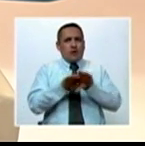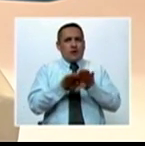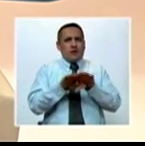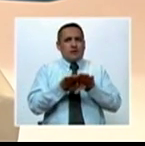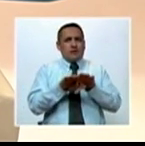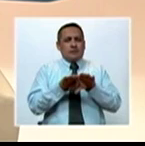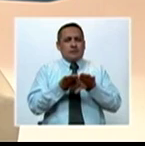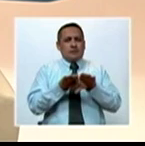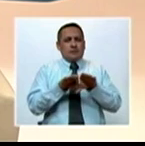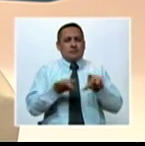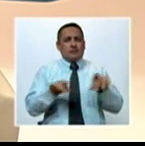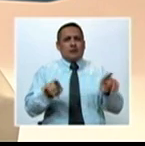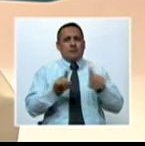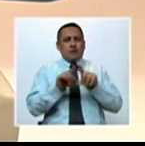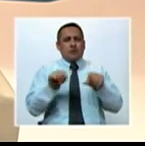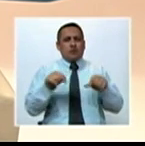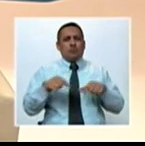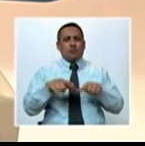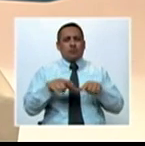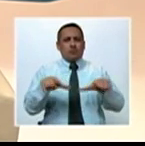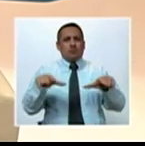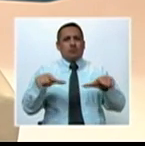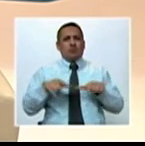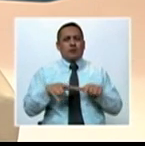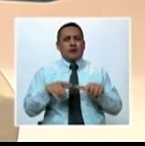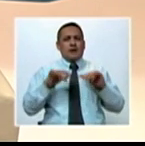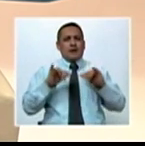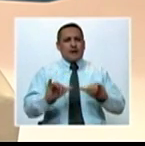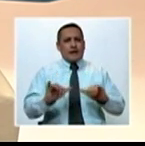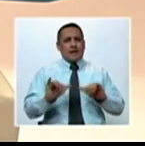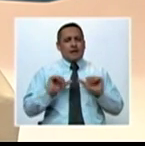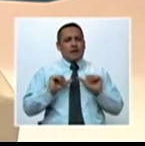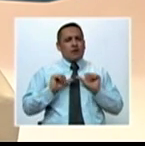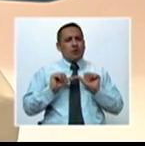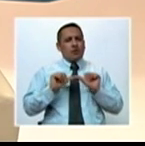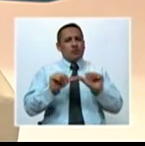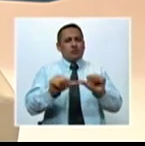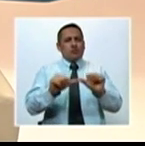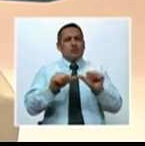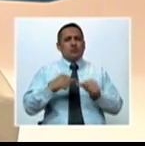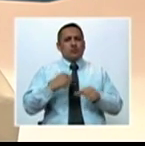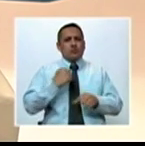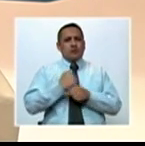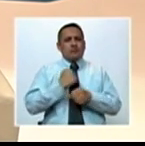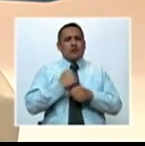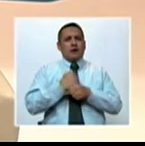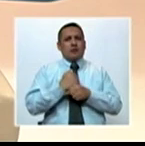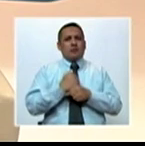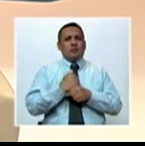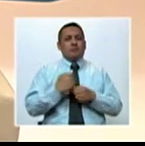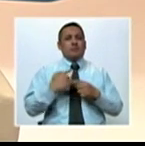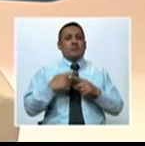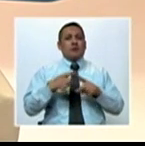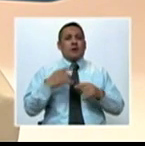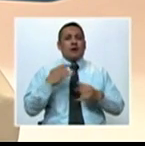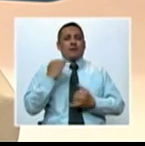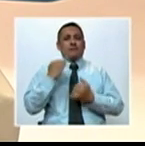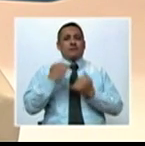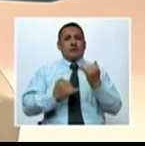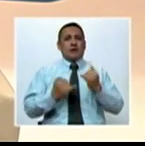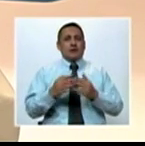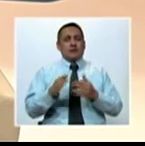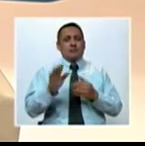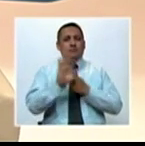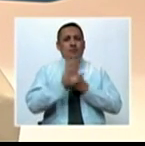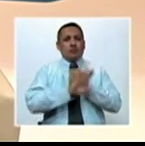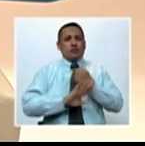trabajadores como un estable, no como una persona de planilla. Pero